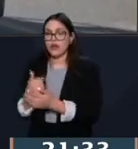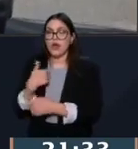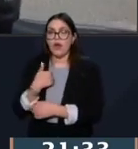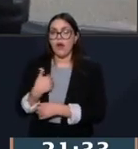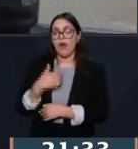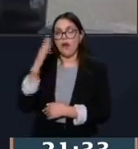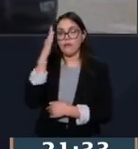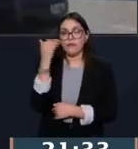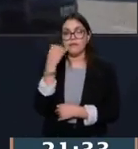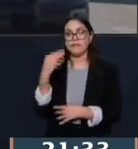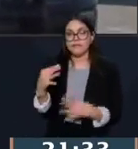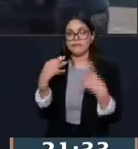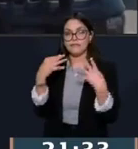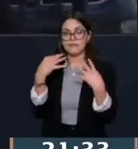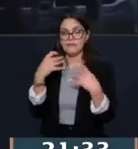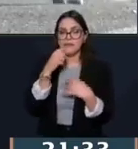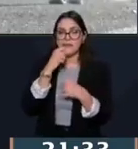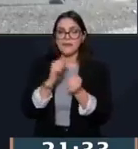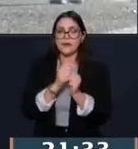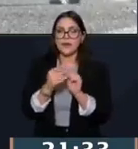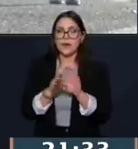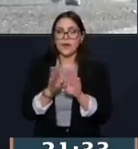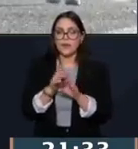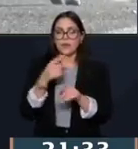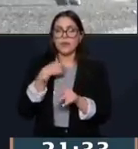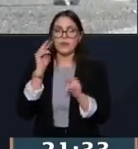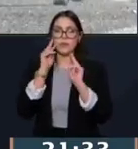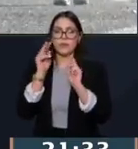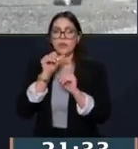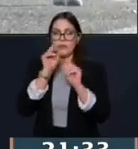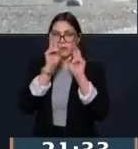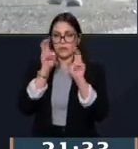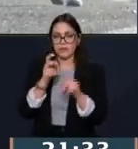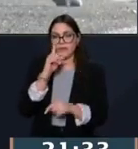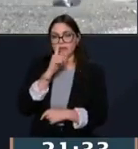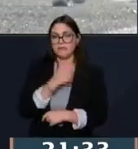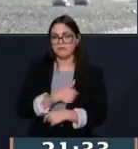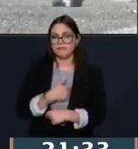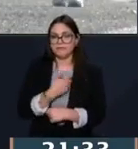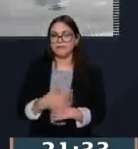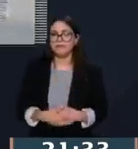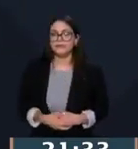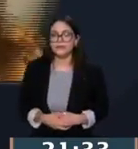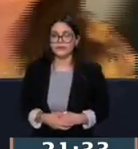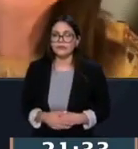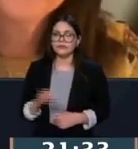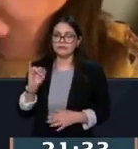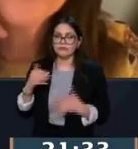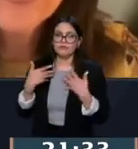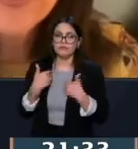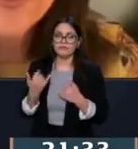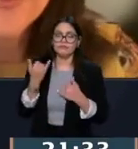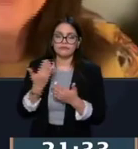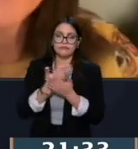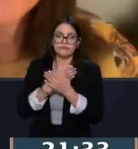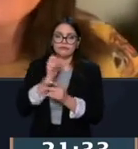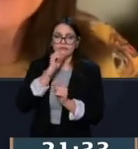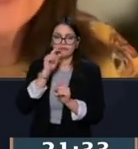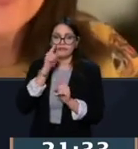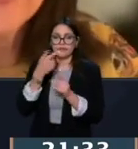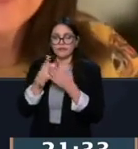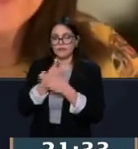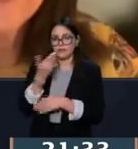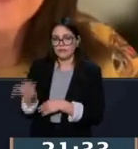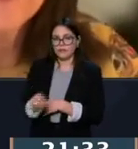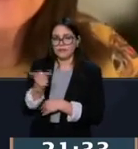nota, también está en el correlato de cómo leemos estos temas, desafortunadamente. Sin duda. Y justo en ese sentido te